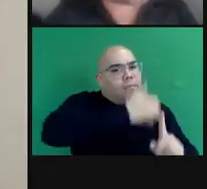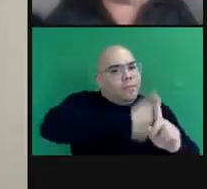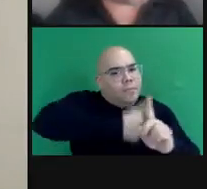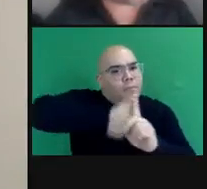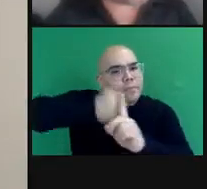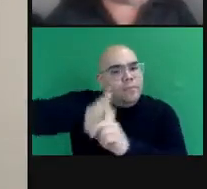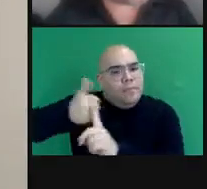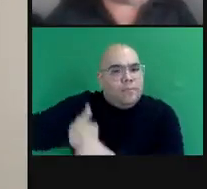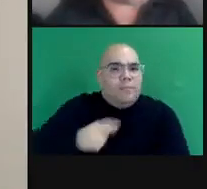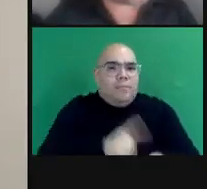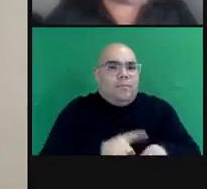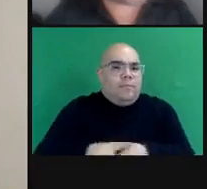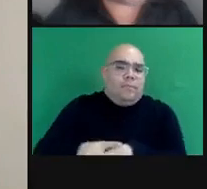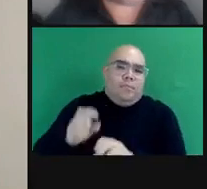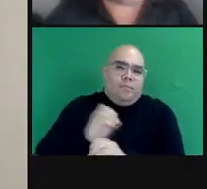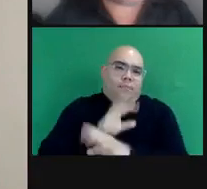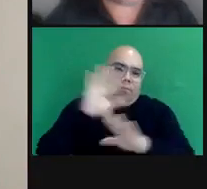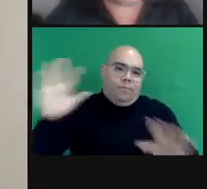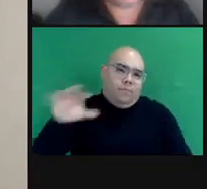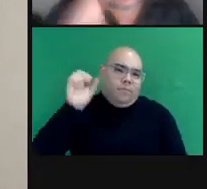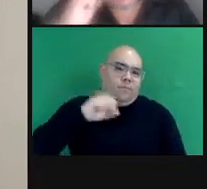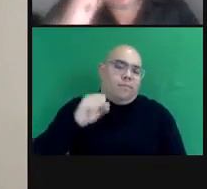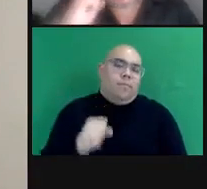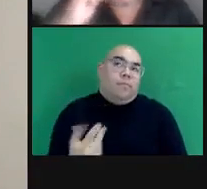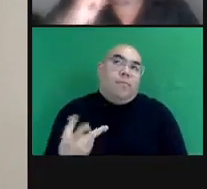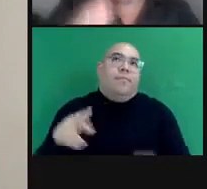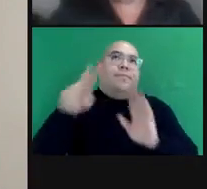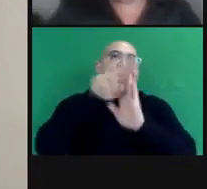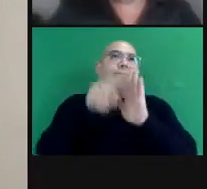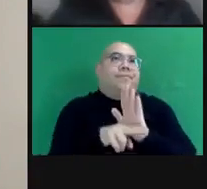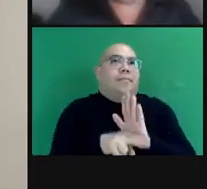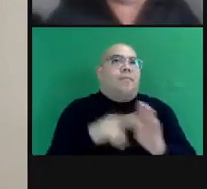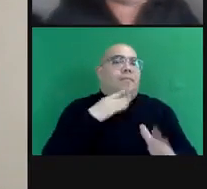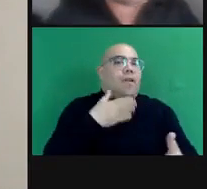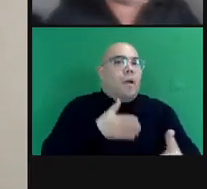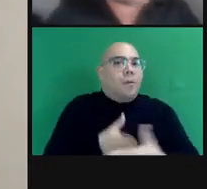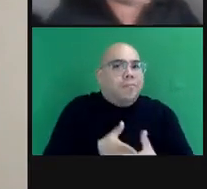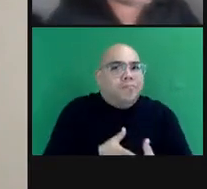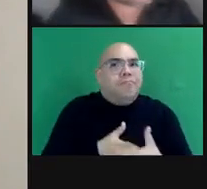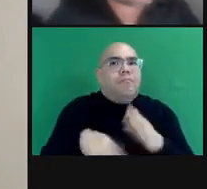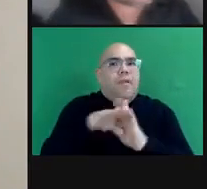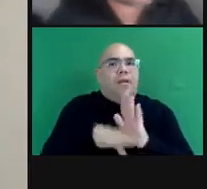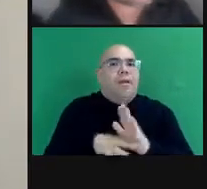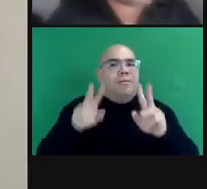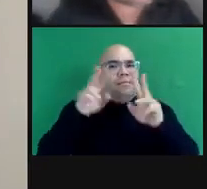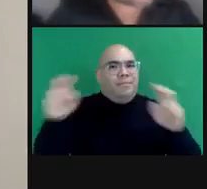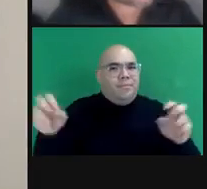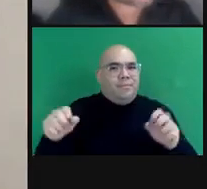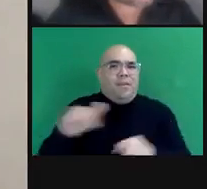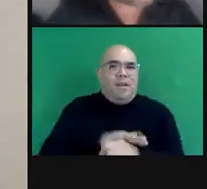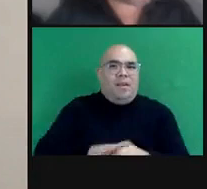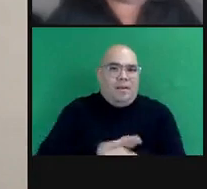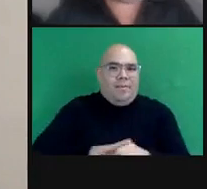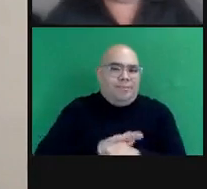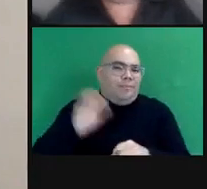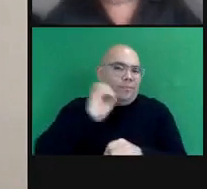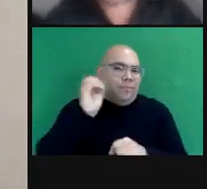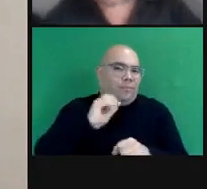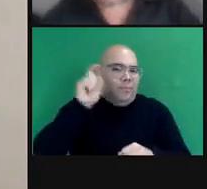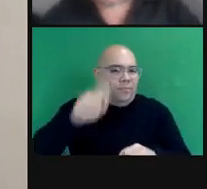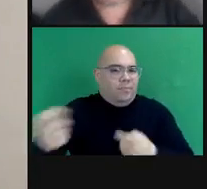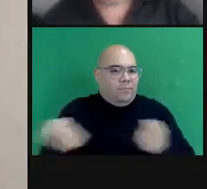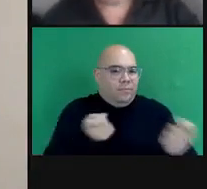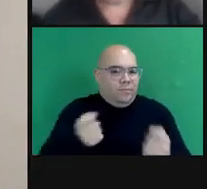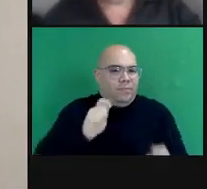¿no? Un claro ejemplo muchas veces es que la norma se queda corta o remota ante temas o situaciones que merecen ser reguladas y